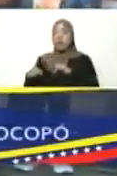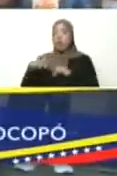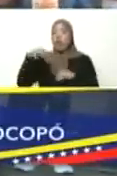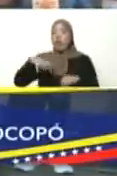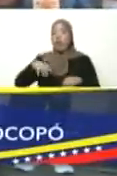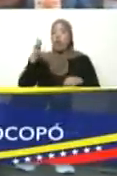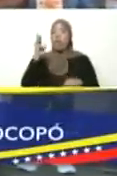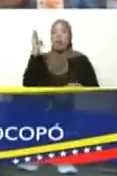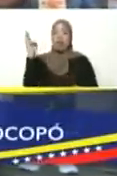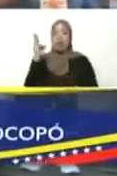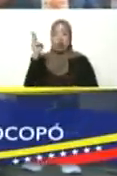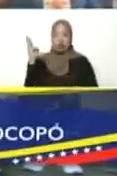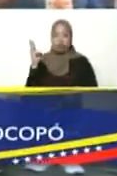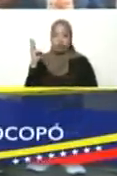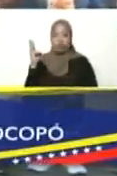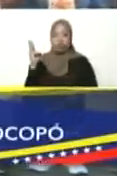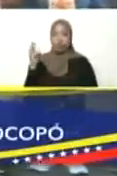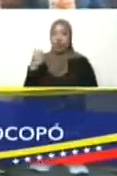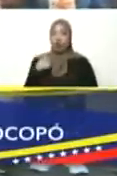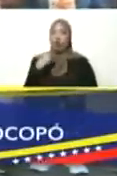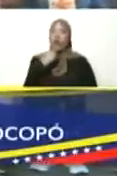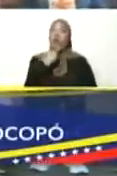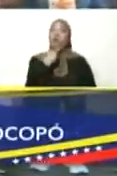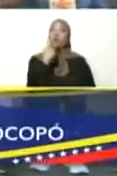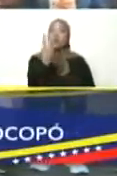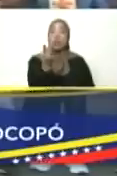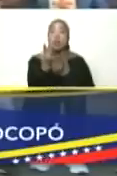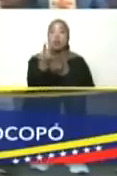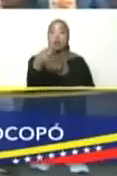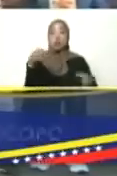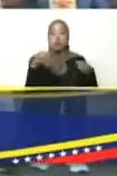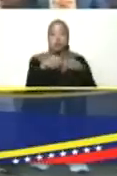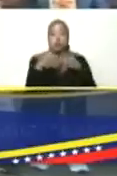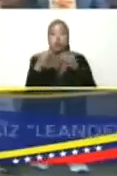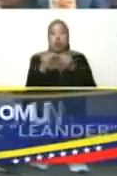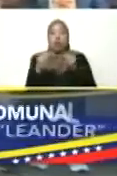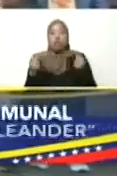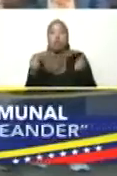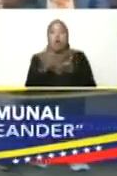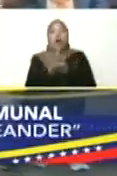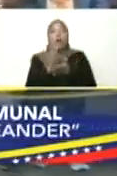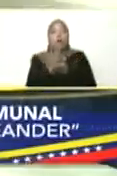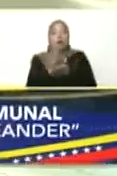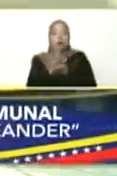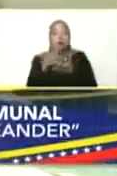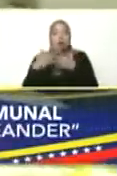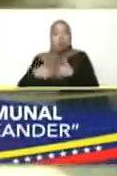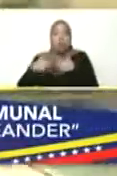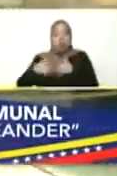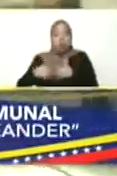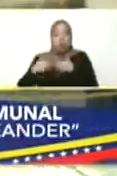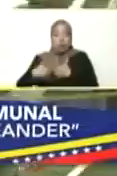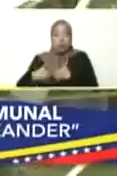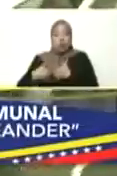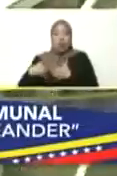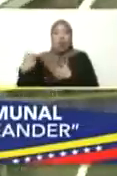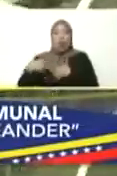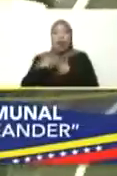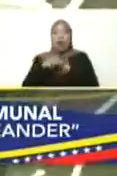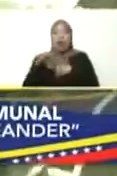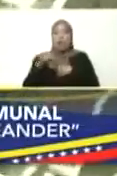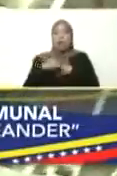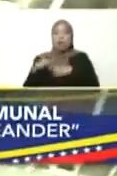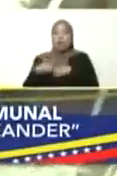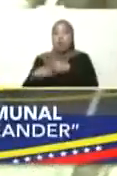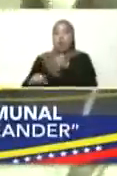Barinas. Soy vocera de la red de maiceros de aquí del municipio. Nos encontramos aquí en la planta brindando